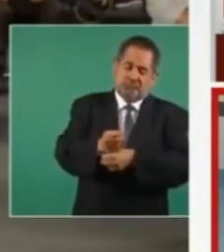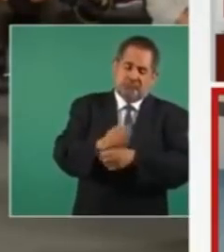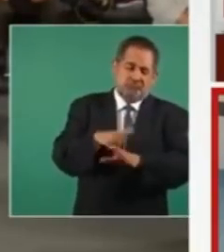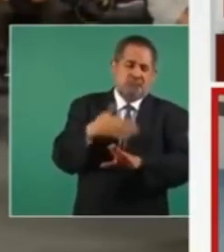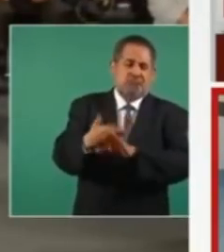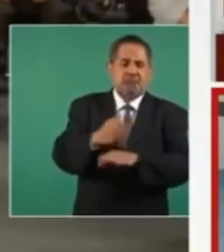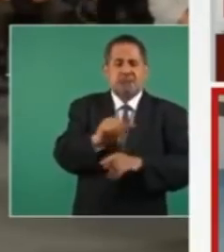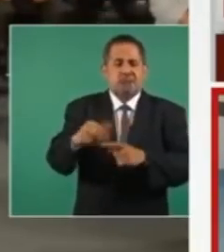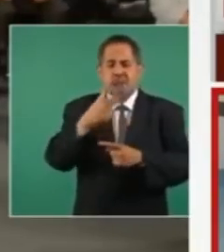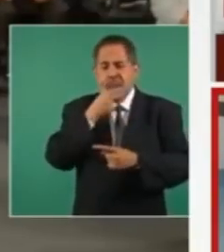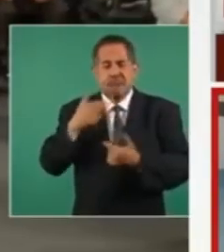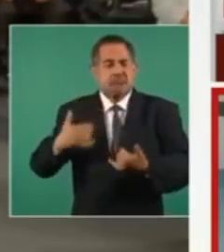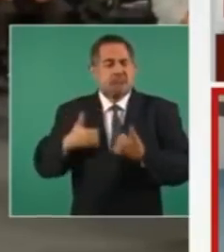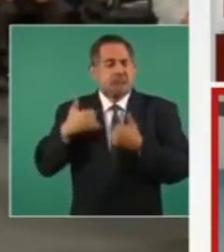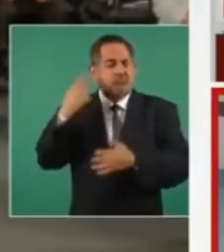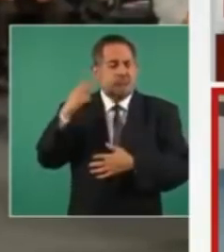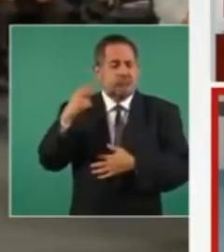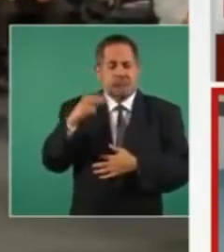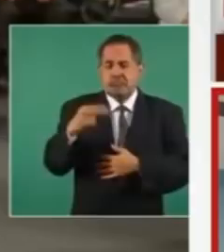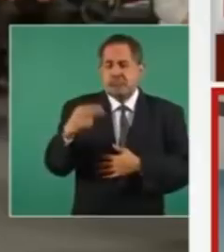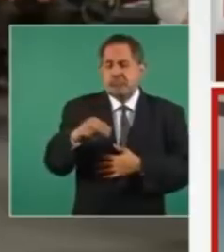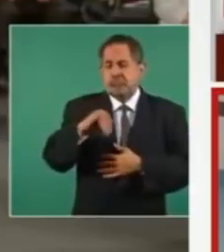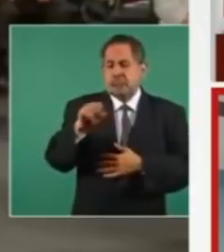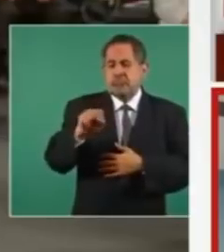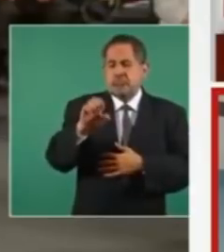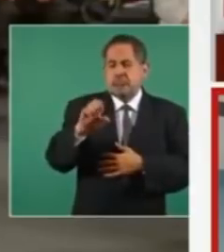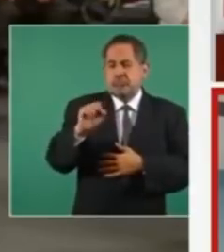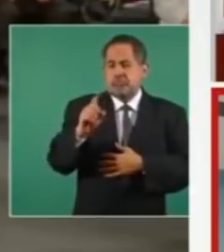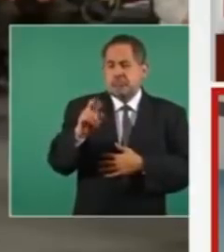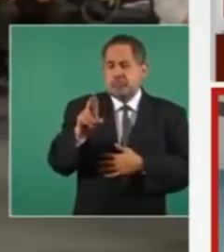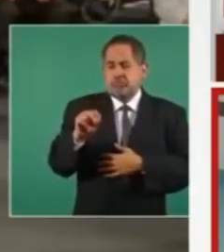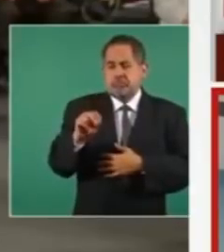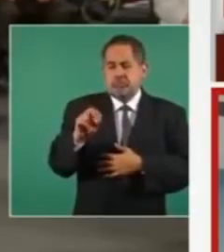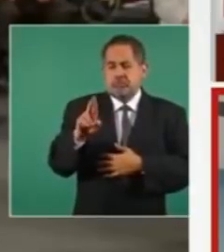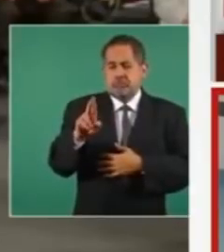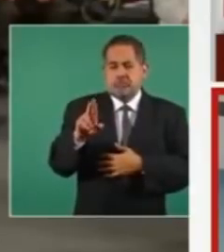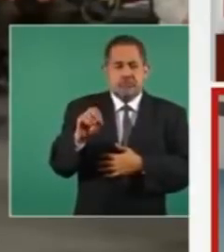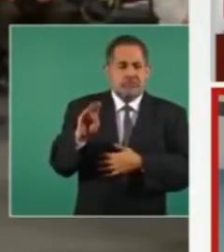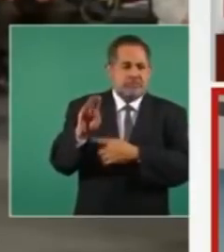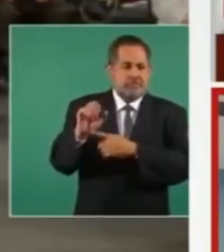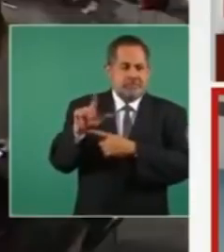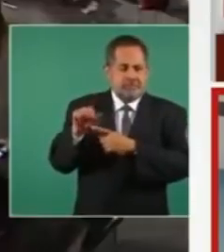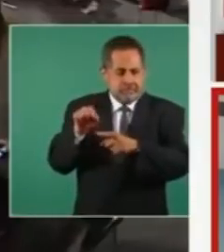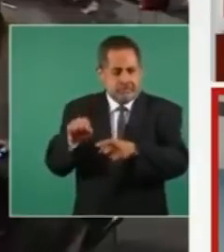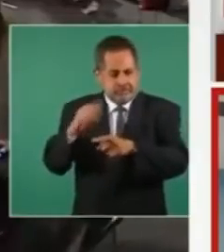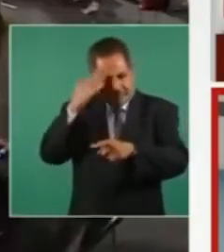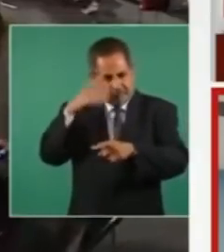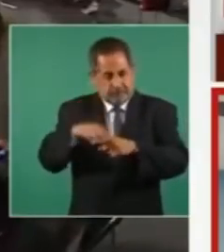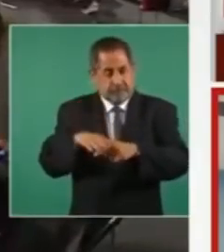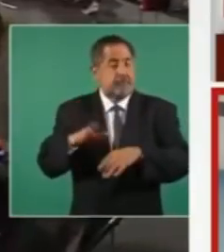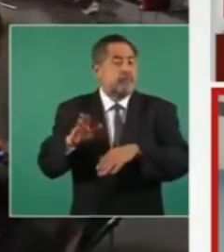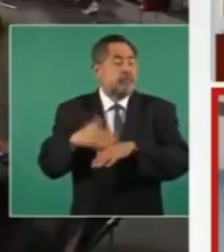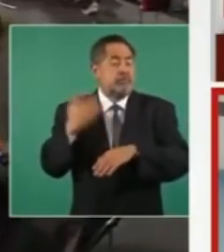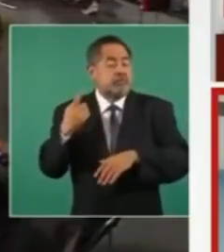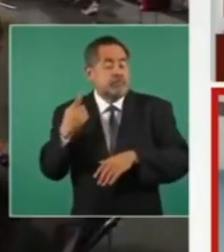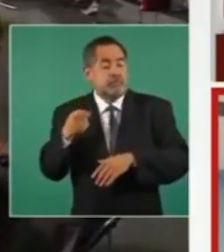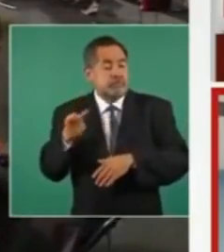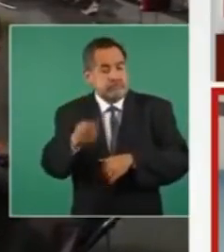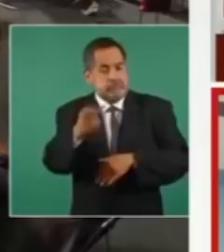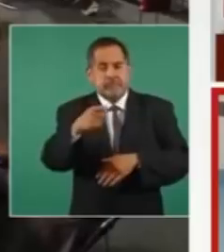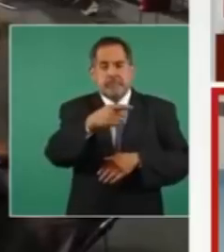veracruzano llamado José Eduardo Ravelo. Esto lo expongo precisamente porque el juez, un